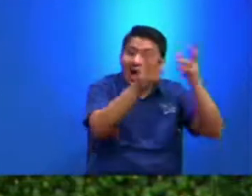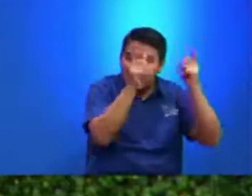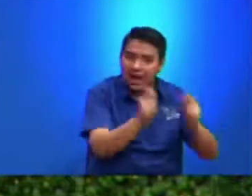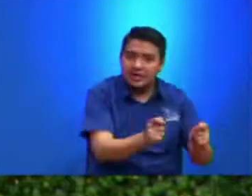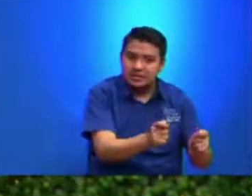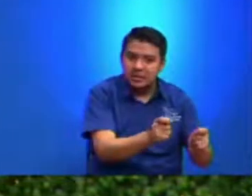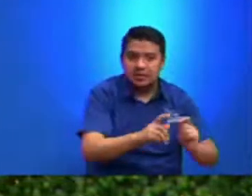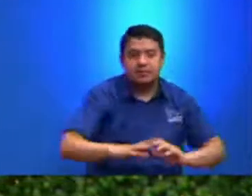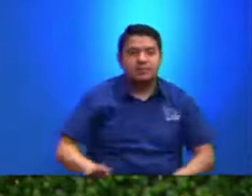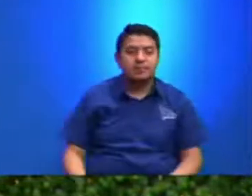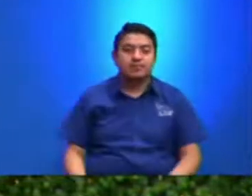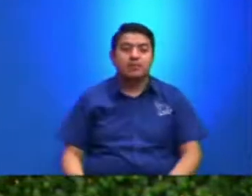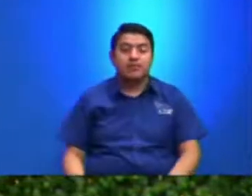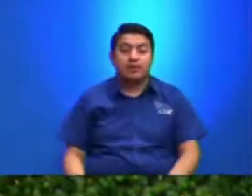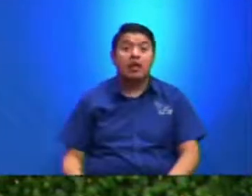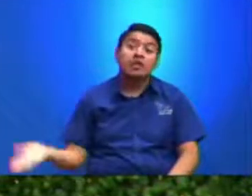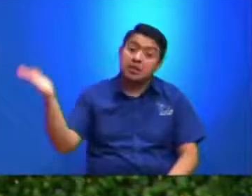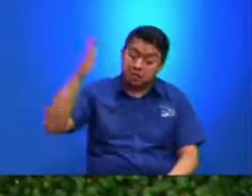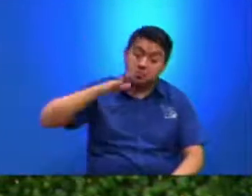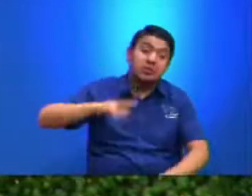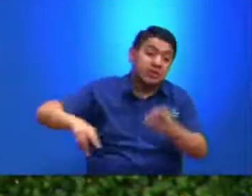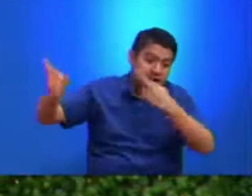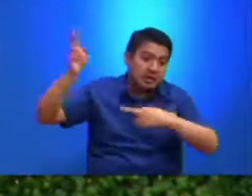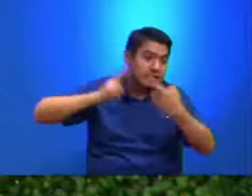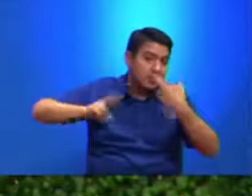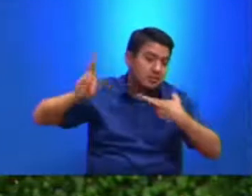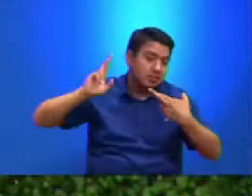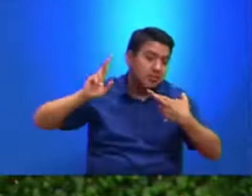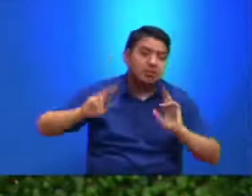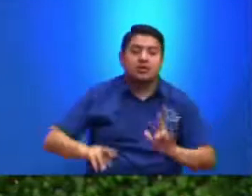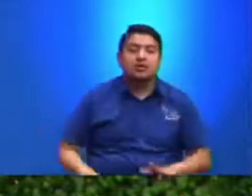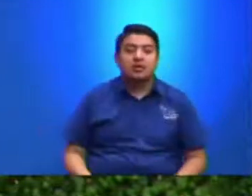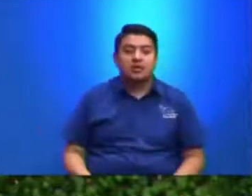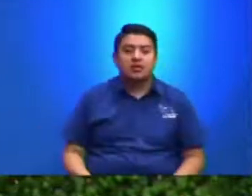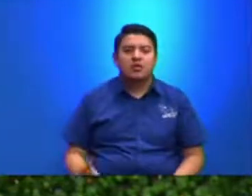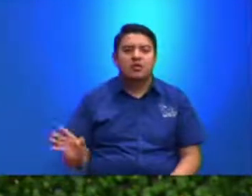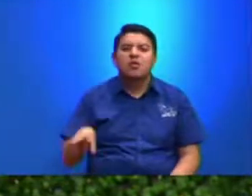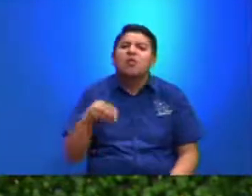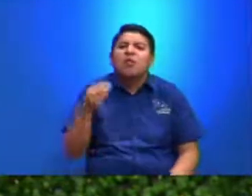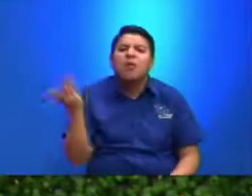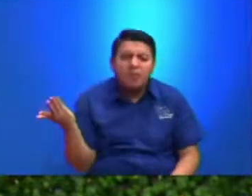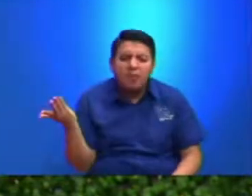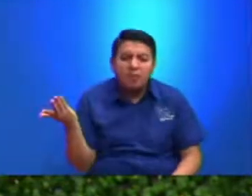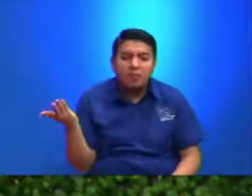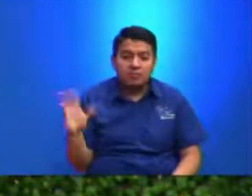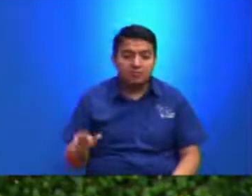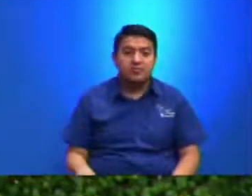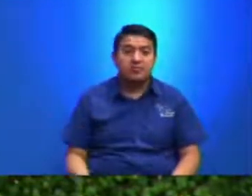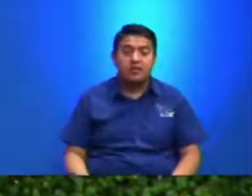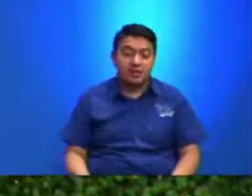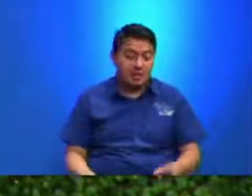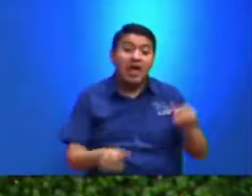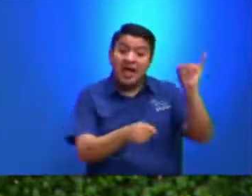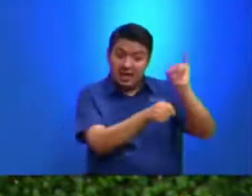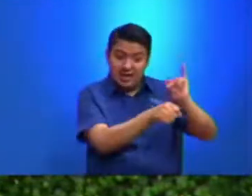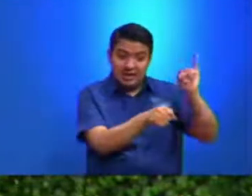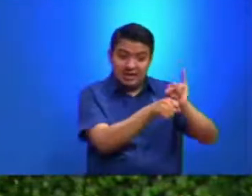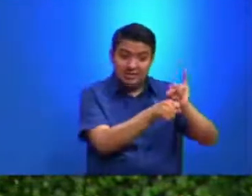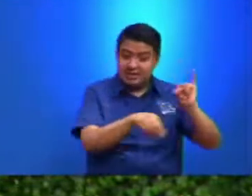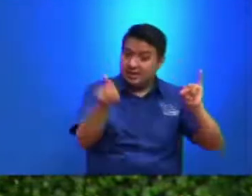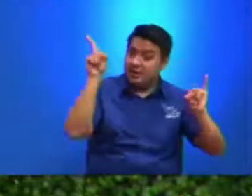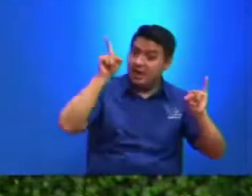tenemos que regresar, pero es esta cárcel va a ser destruida, la tierra va a ser destruida, van a ser cielos